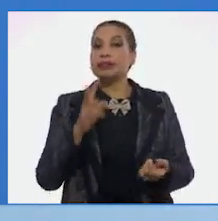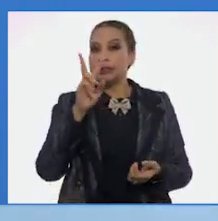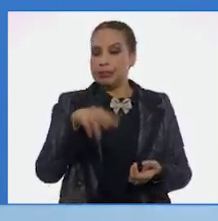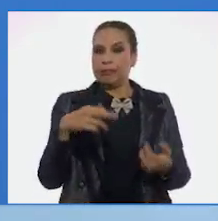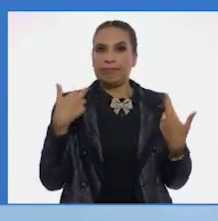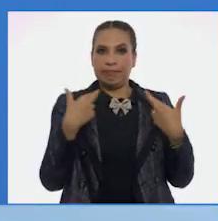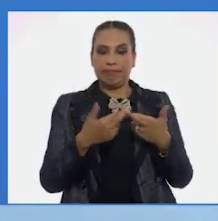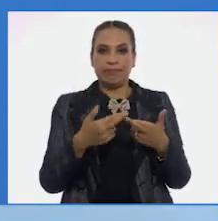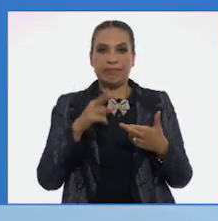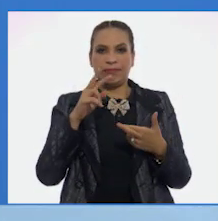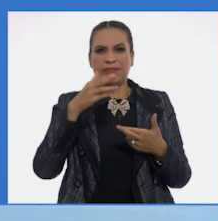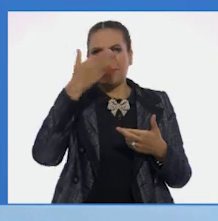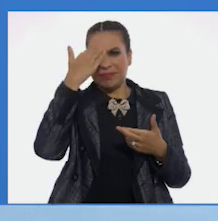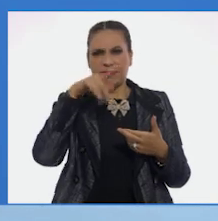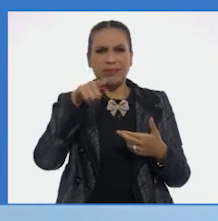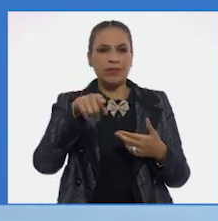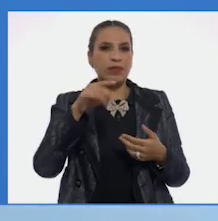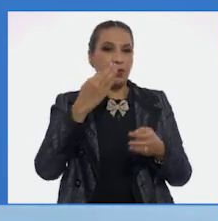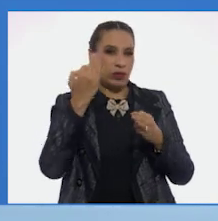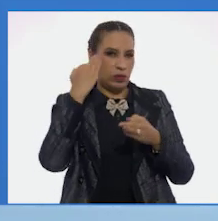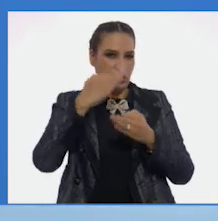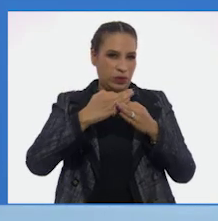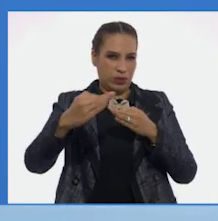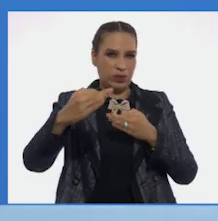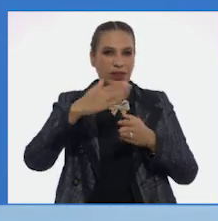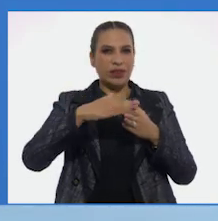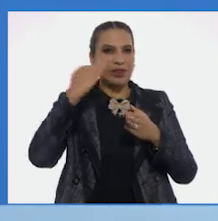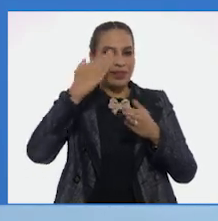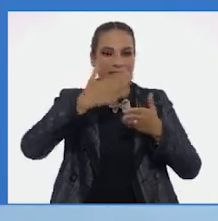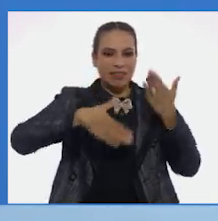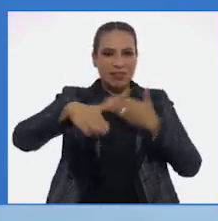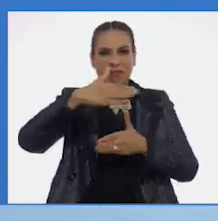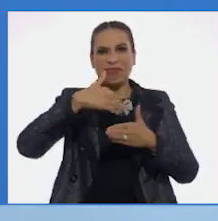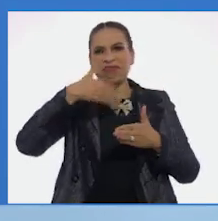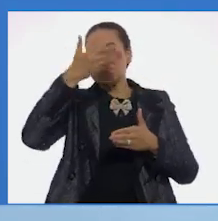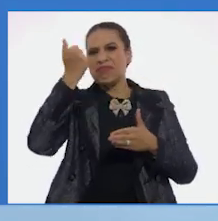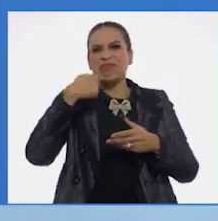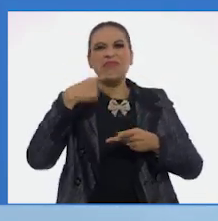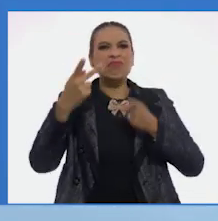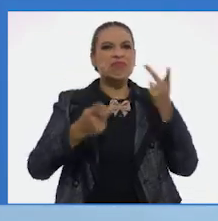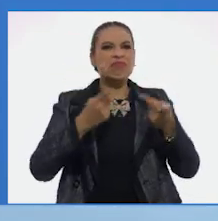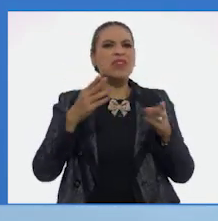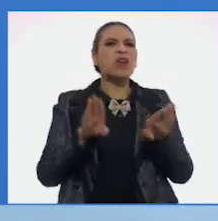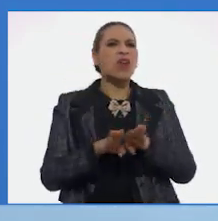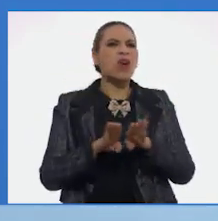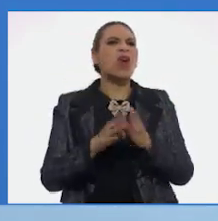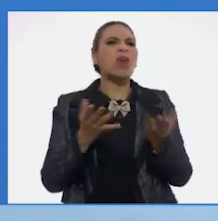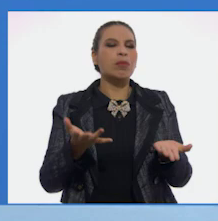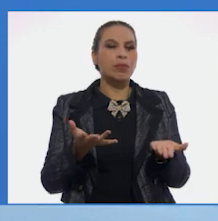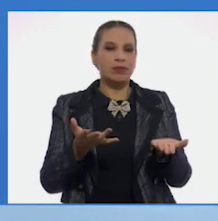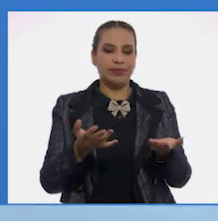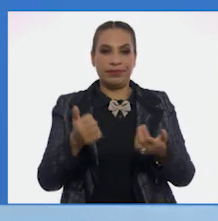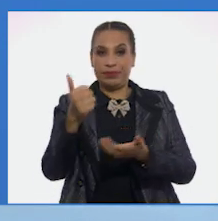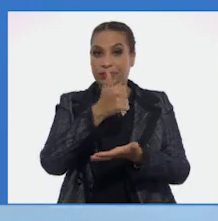¿sabe, maestra? Todo este tiempo me había preguntado, ¿cómo es que si la Ciudad de México